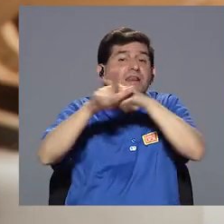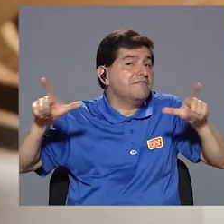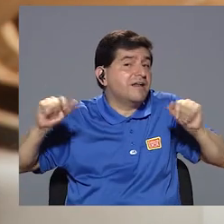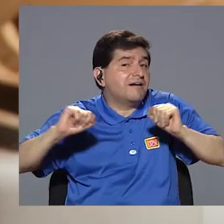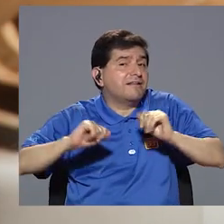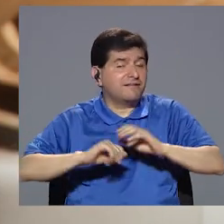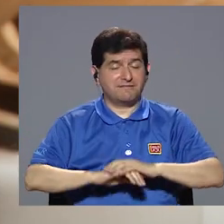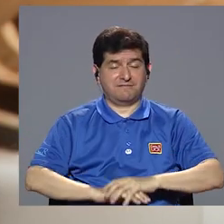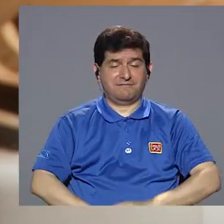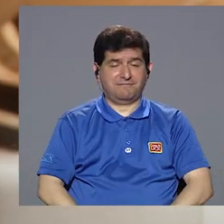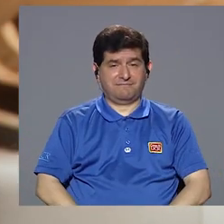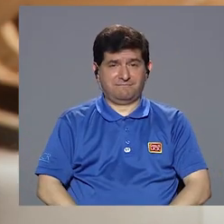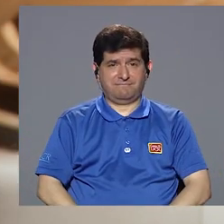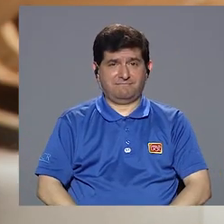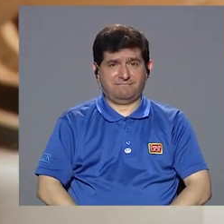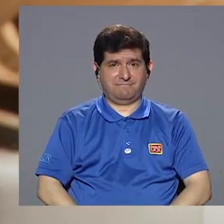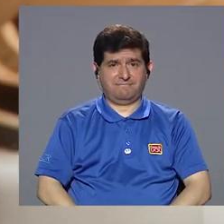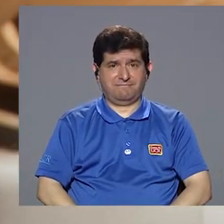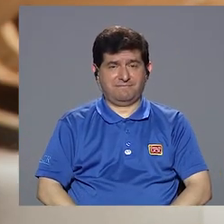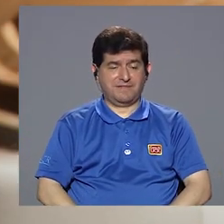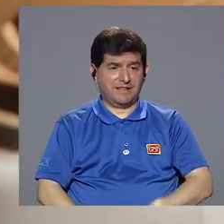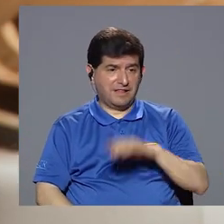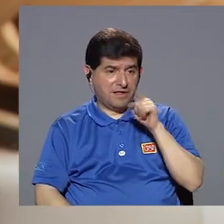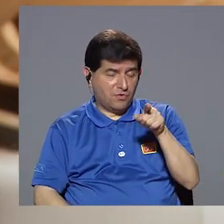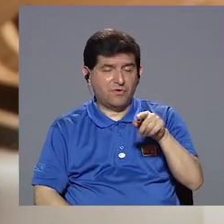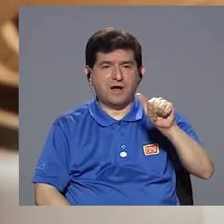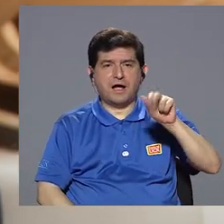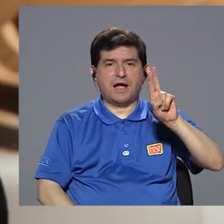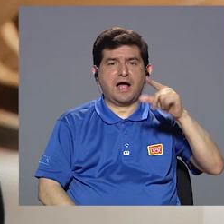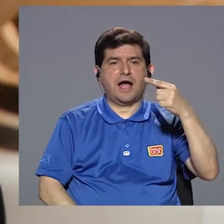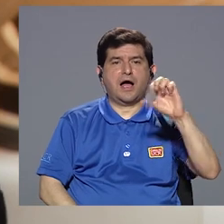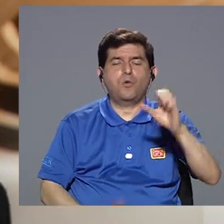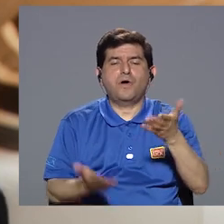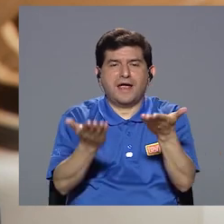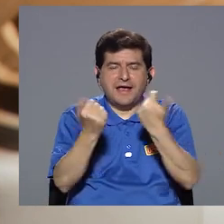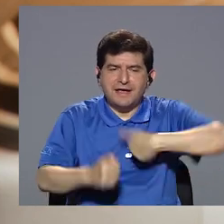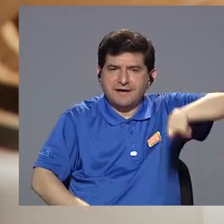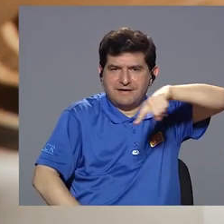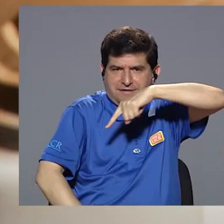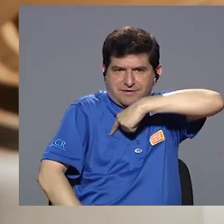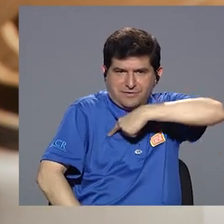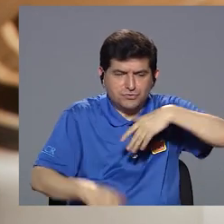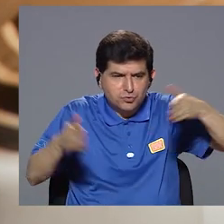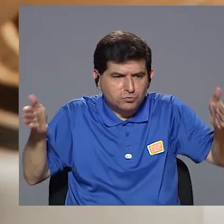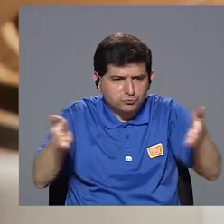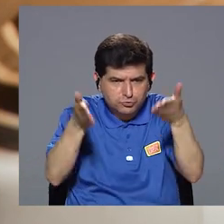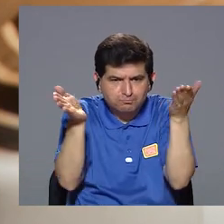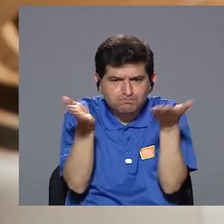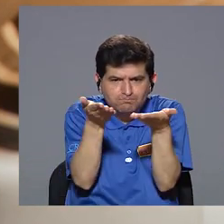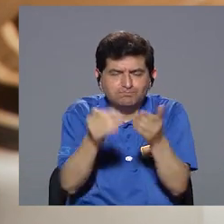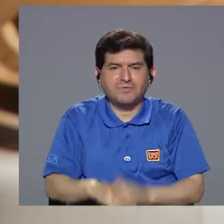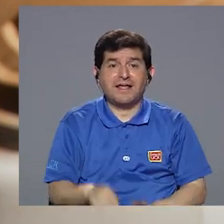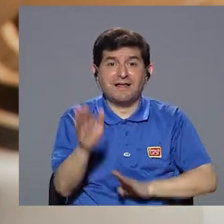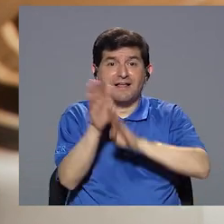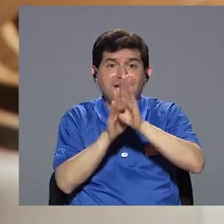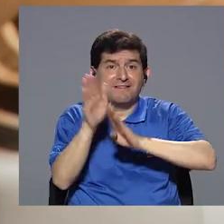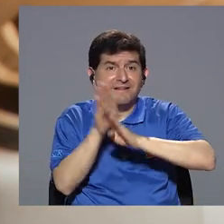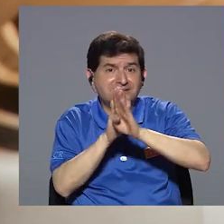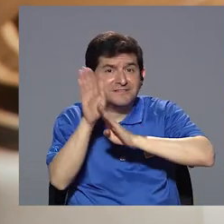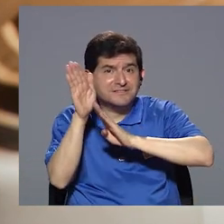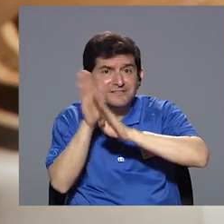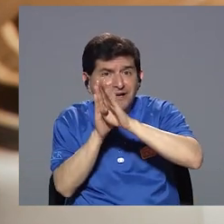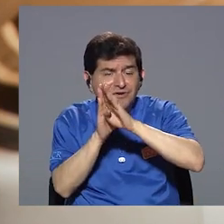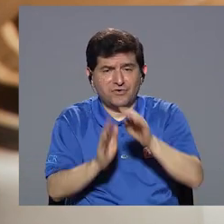neoliberal que con ella con esta agencia en lo que queremos promocionar es es